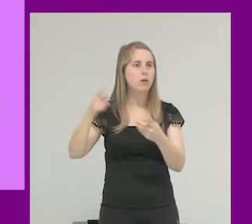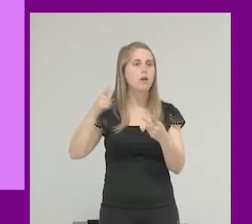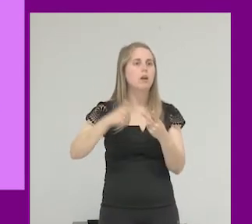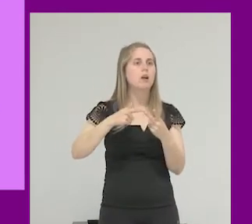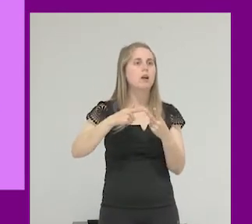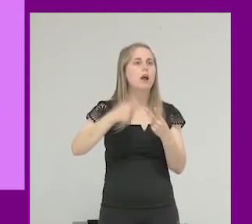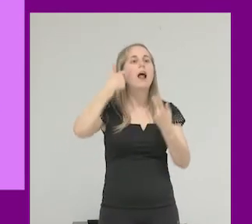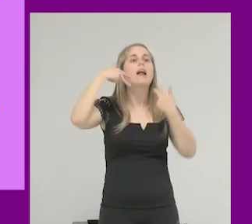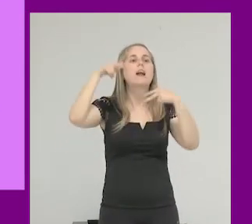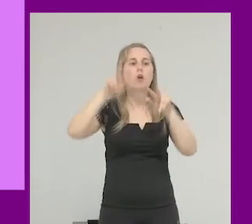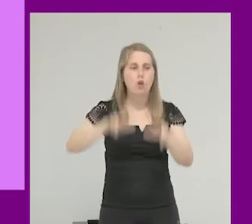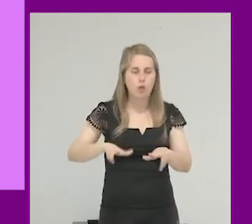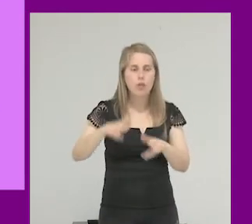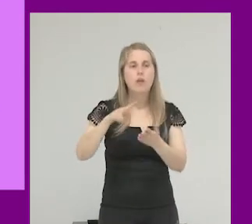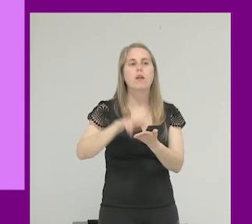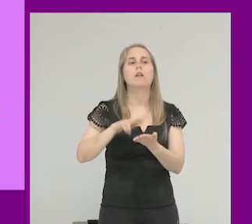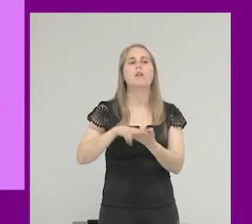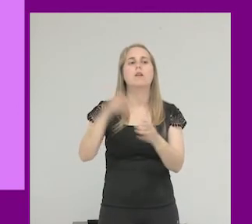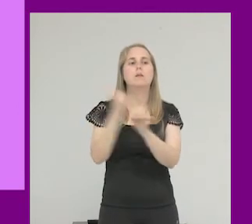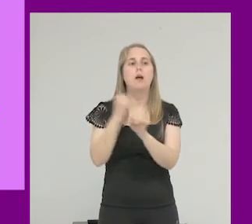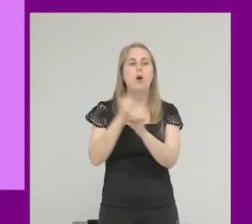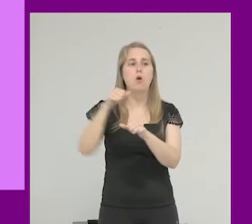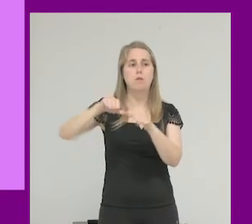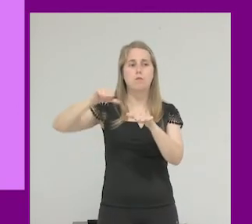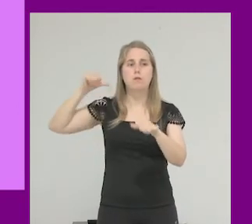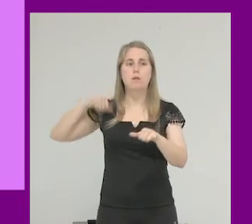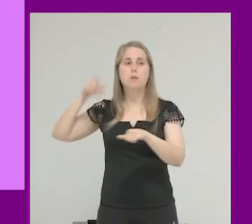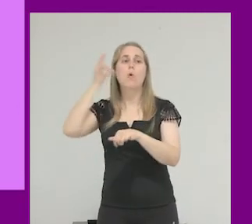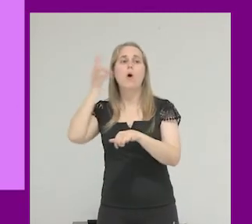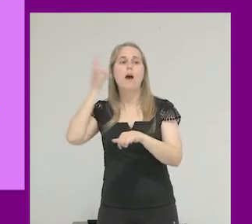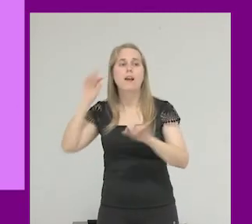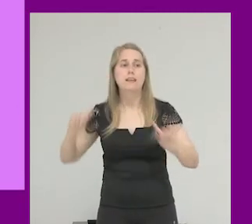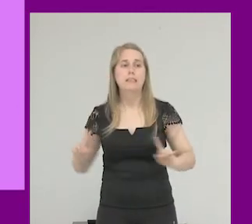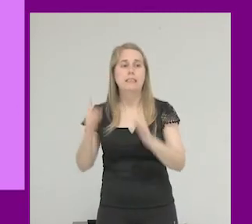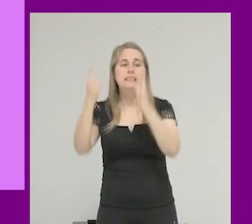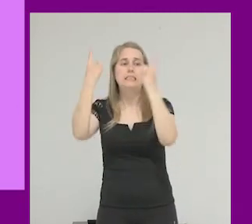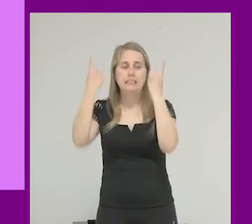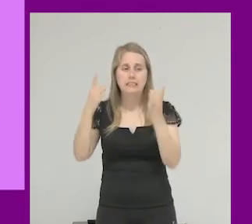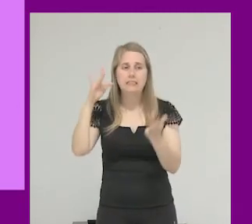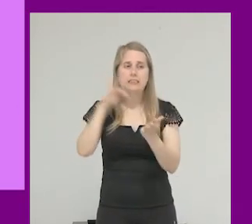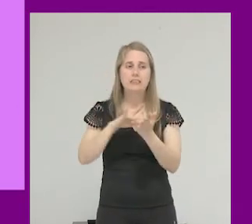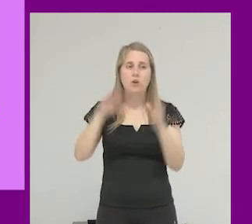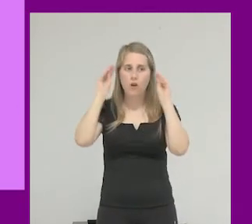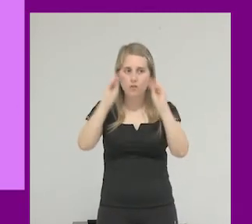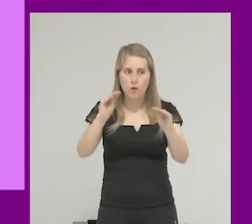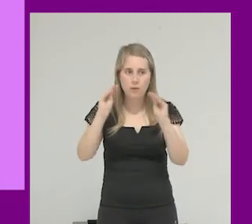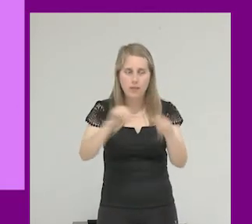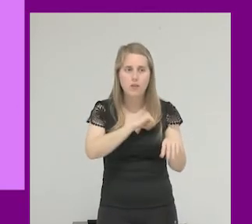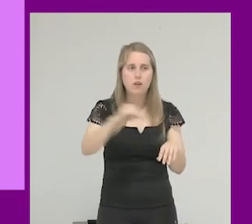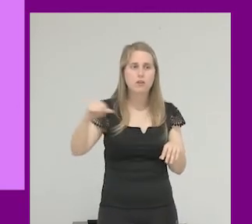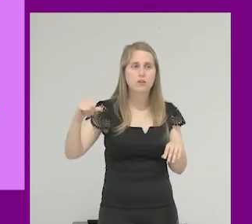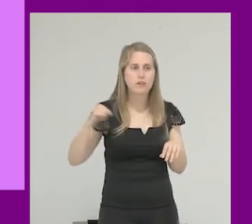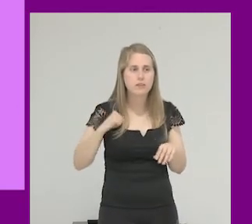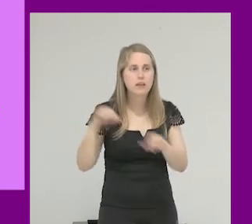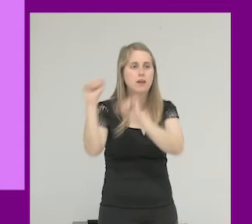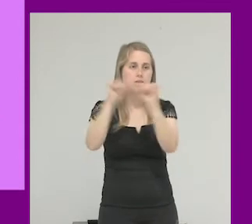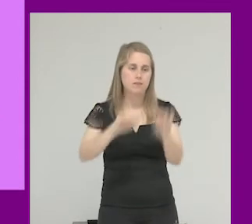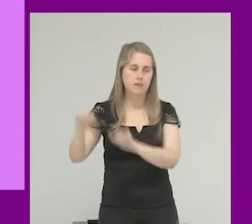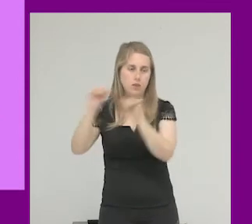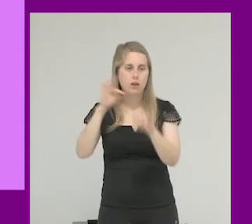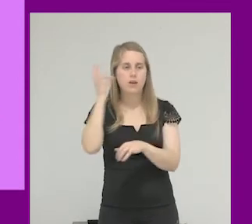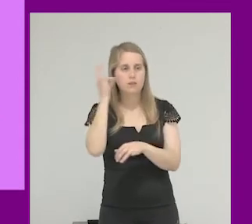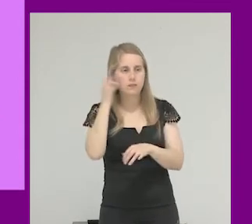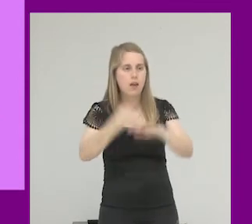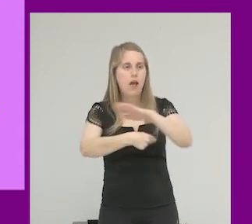Reconocer la labor realizada por las pioneras que iniciaron las formaciones en autodefensa para mujeres en Vitoria-Gasteiz y en